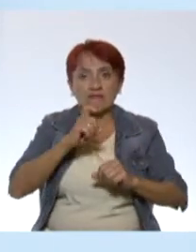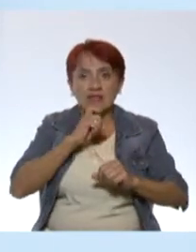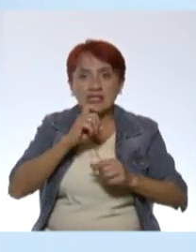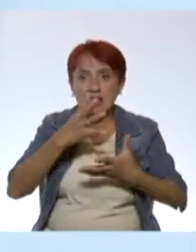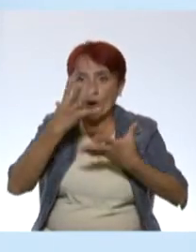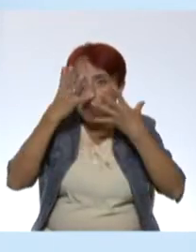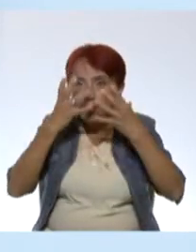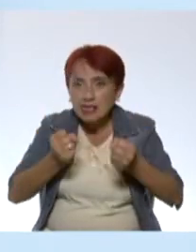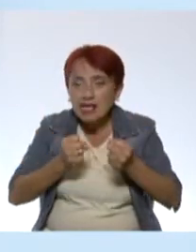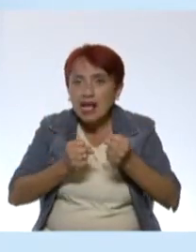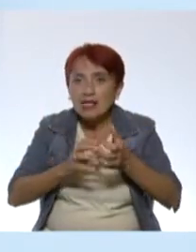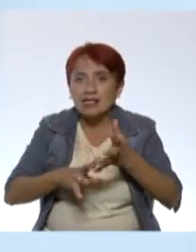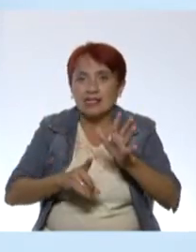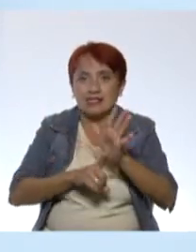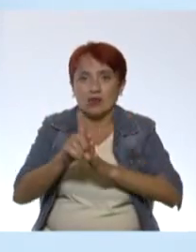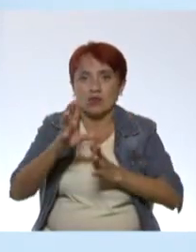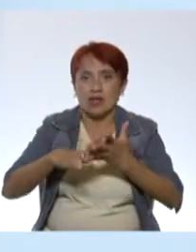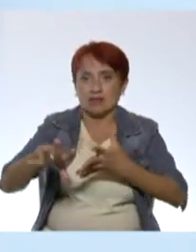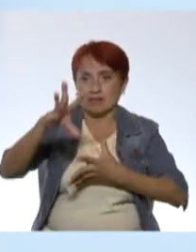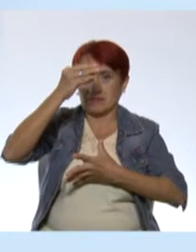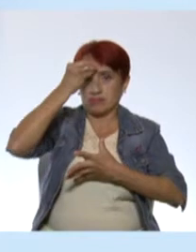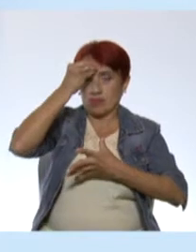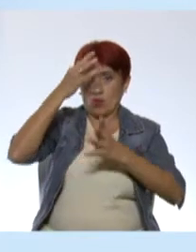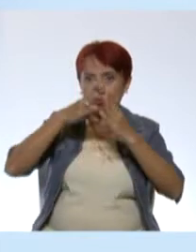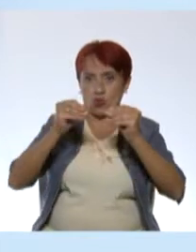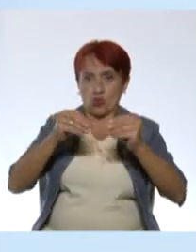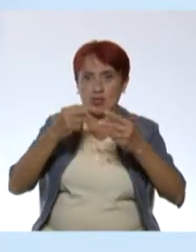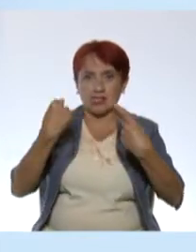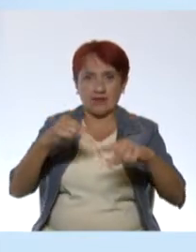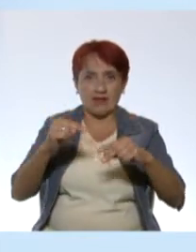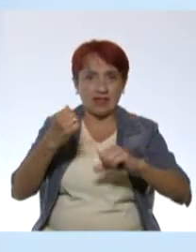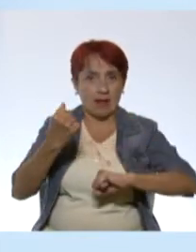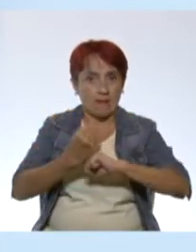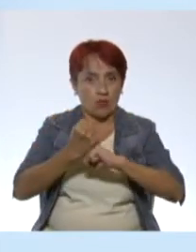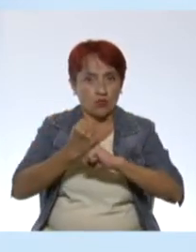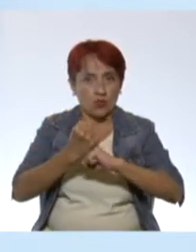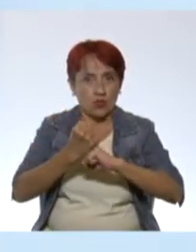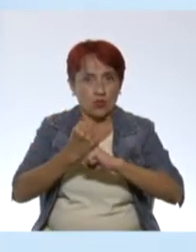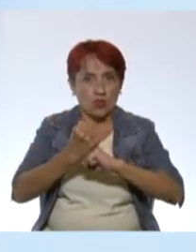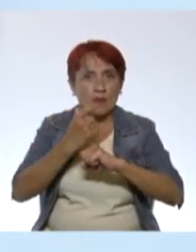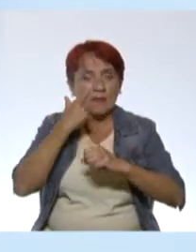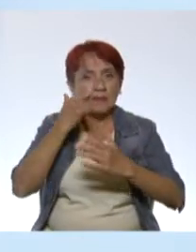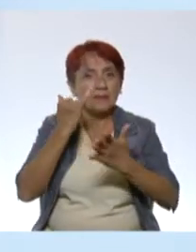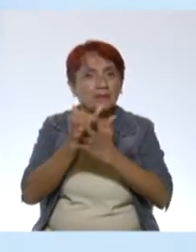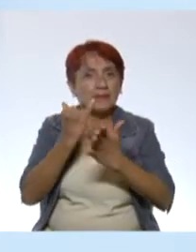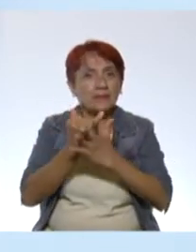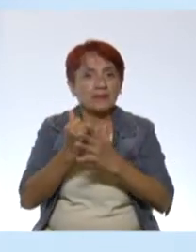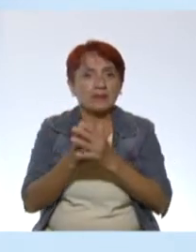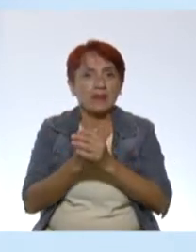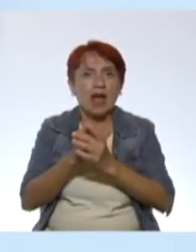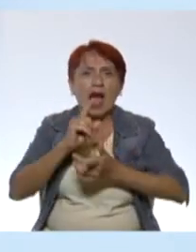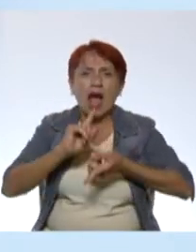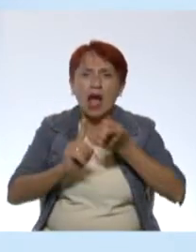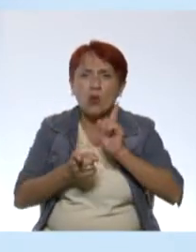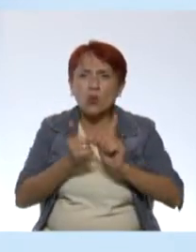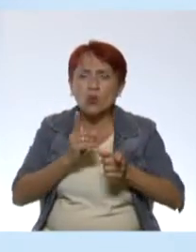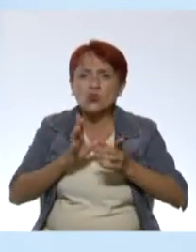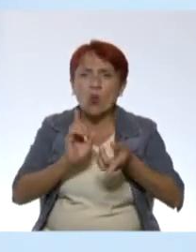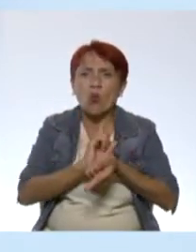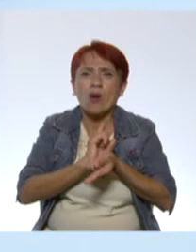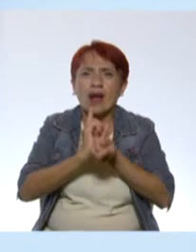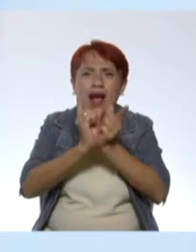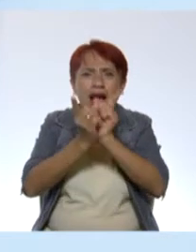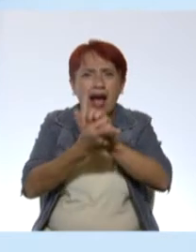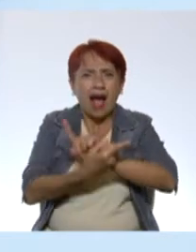bastante difíciles de comprender y de asimilar, por eso ellos requerirán quizás un mayor nivel de apoyo. Podemos ver en este caso que algunos cambios,